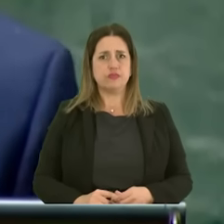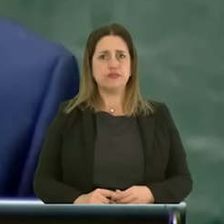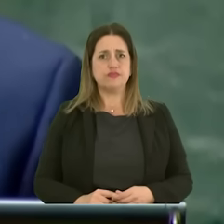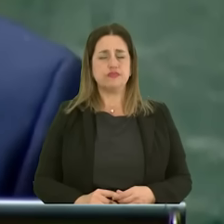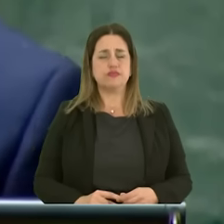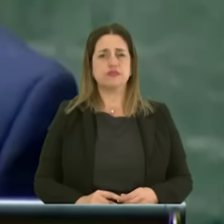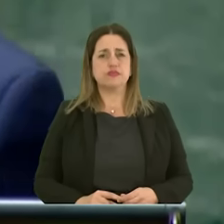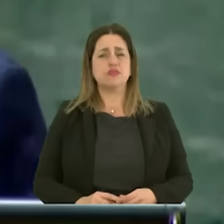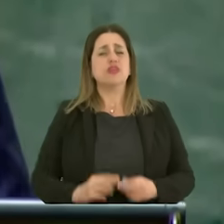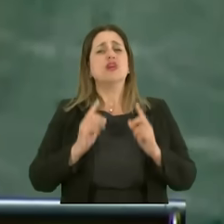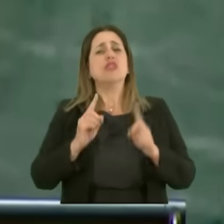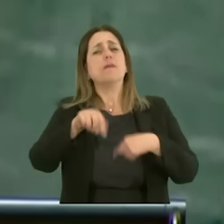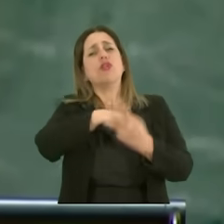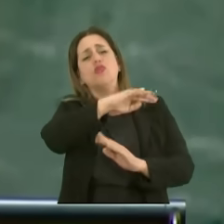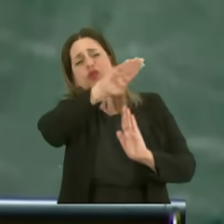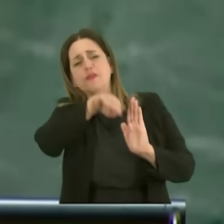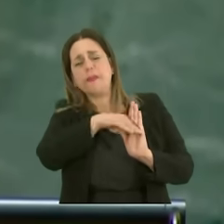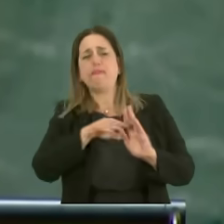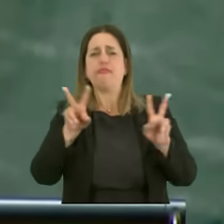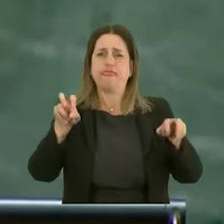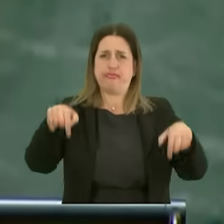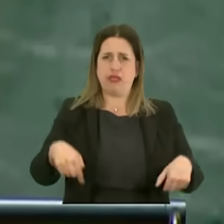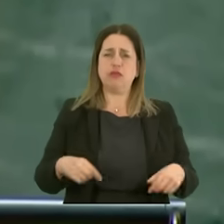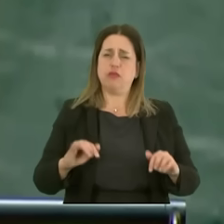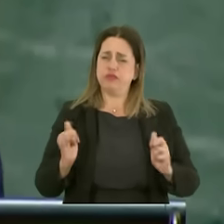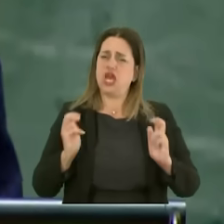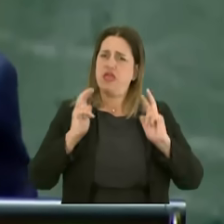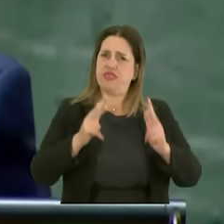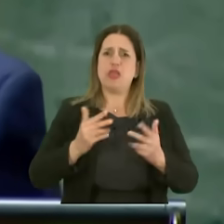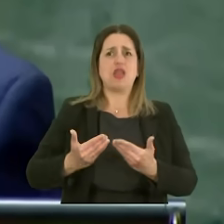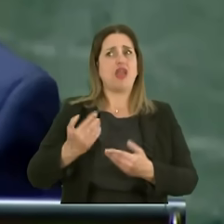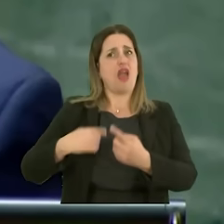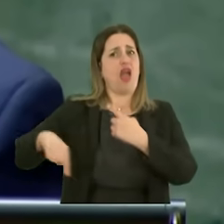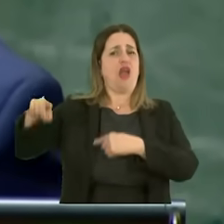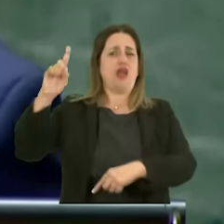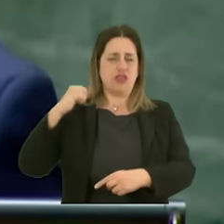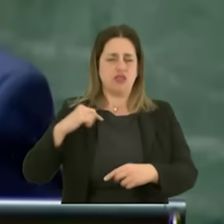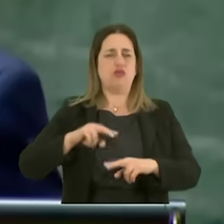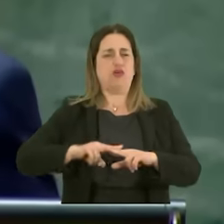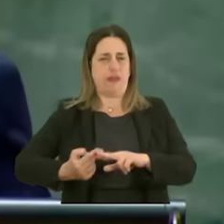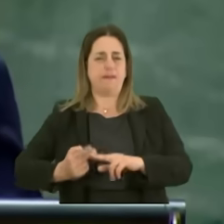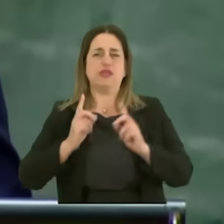venezolanos otro punto que he mencionado en mis anteriores discursos